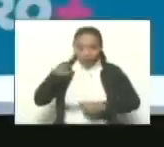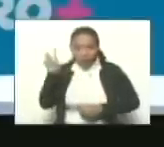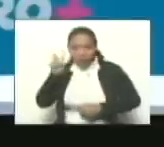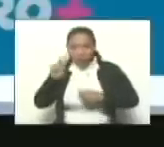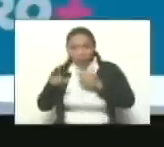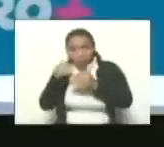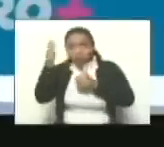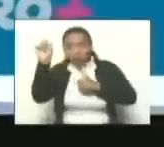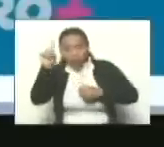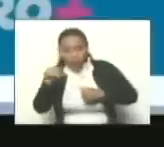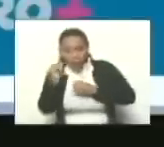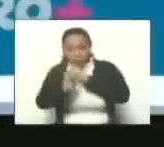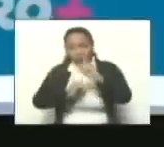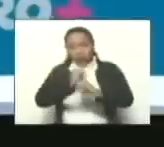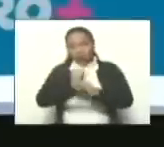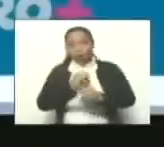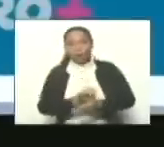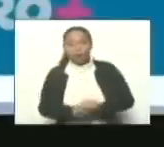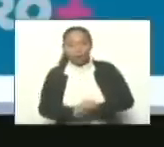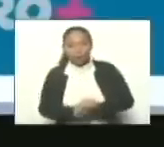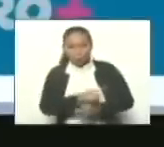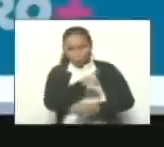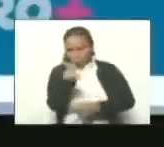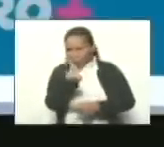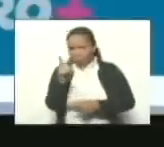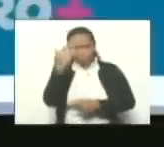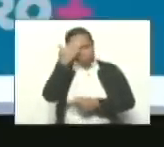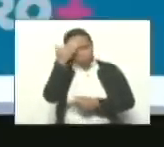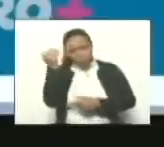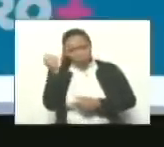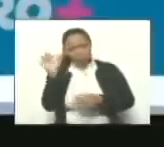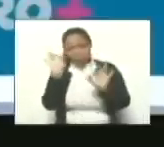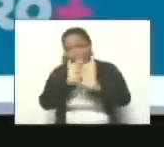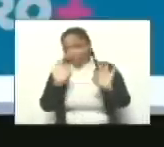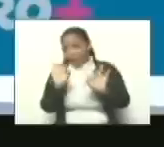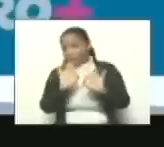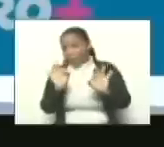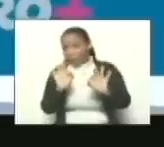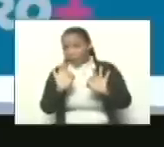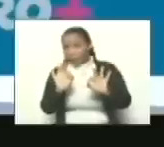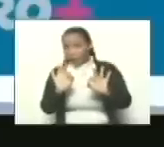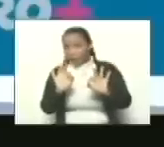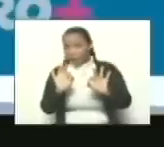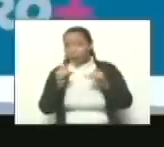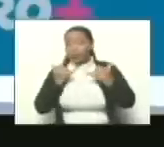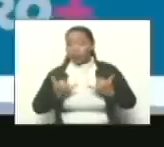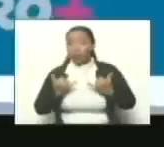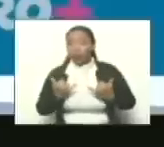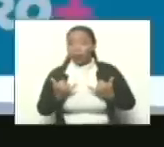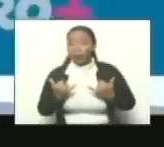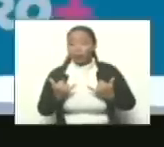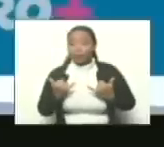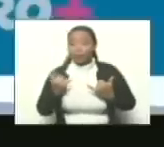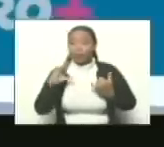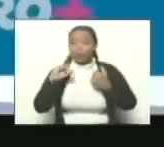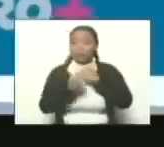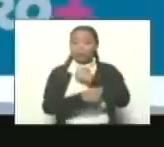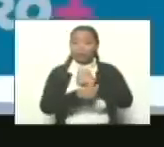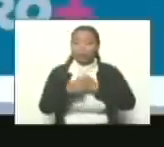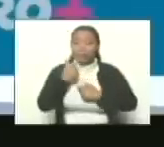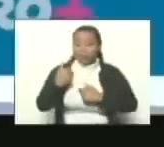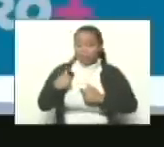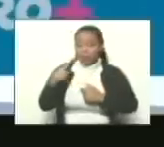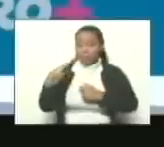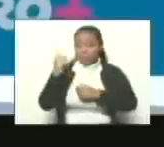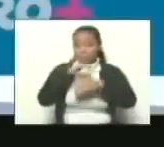fundó Conviasa. No se olviden ustedes de eso, Conviasa. Y ahora Conviasa, me decía la primera